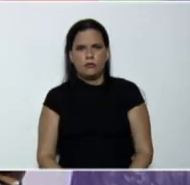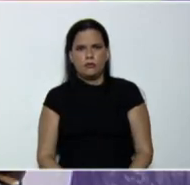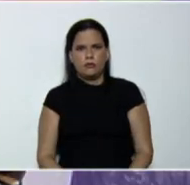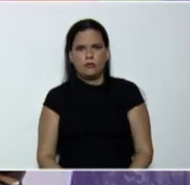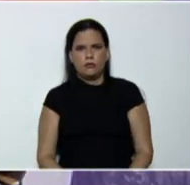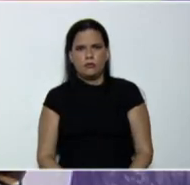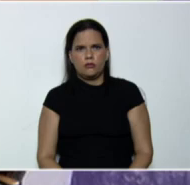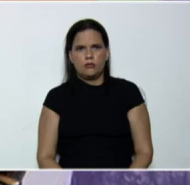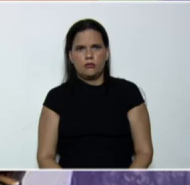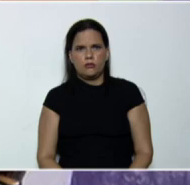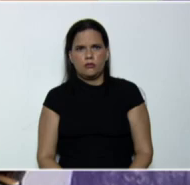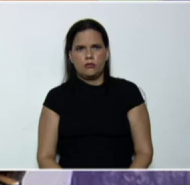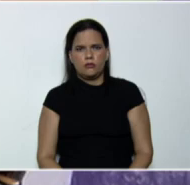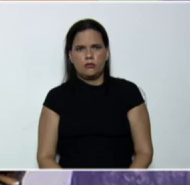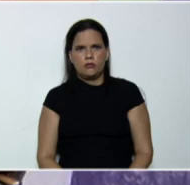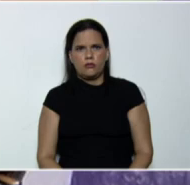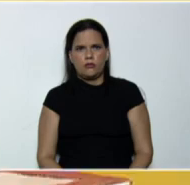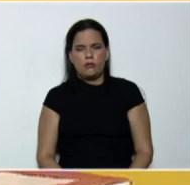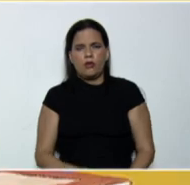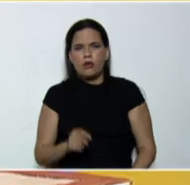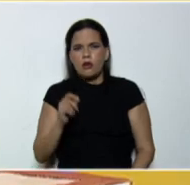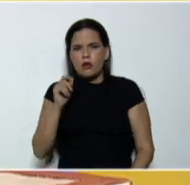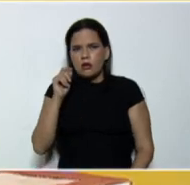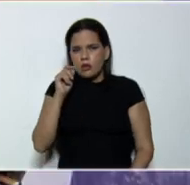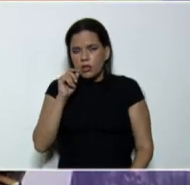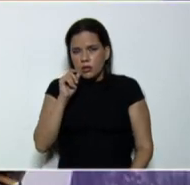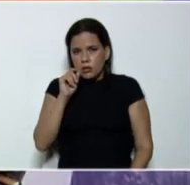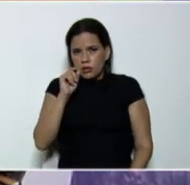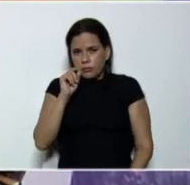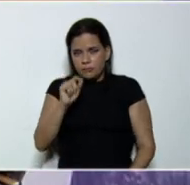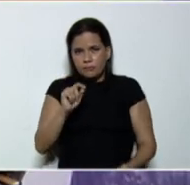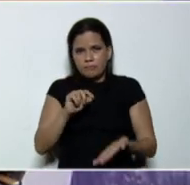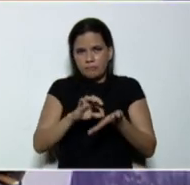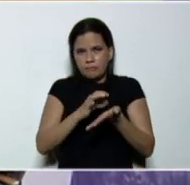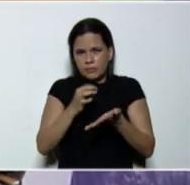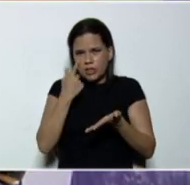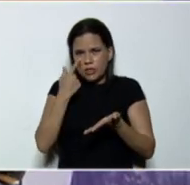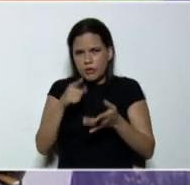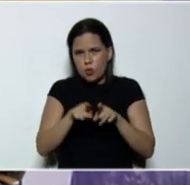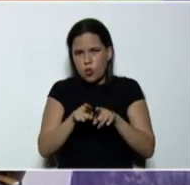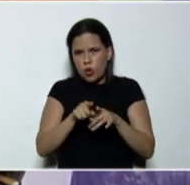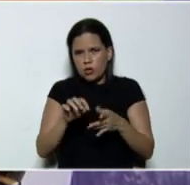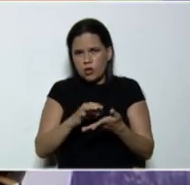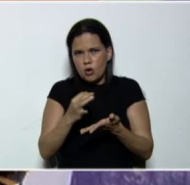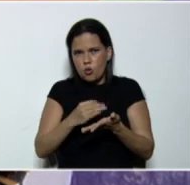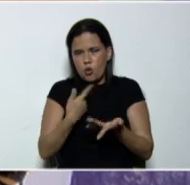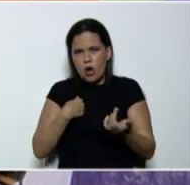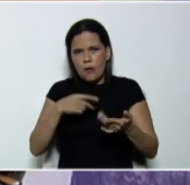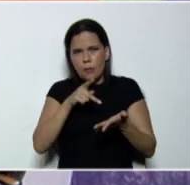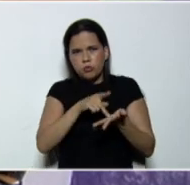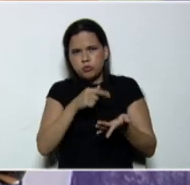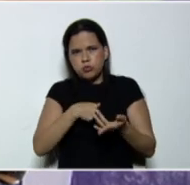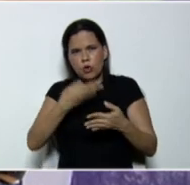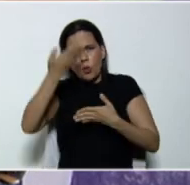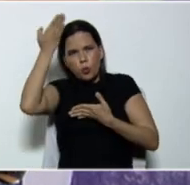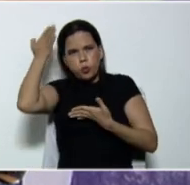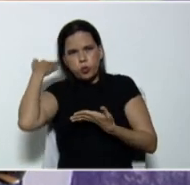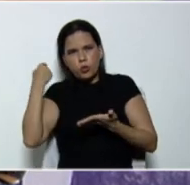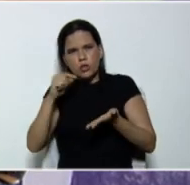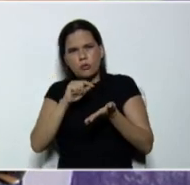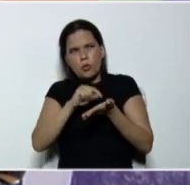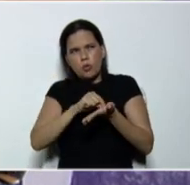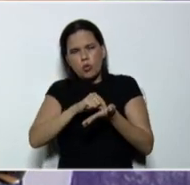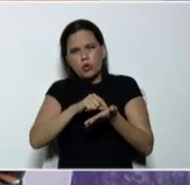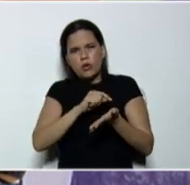Ahora, la punta metálica la voy a colocar sobre el último extremo que